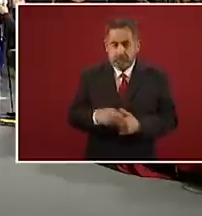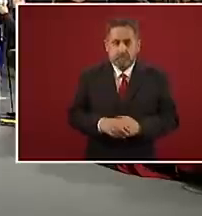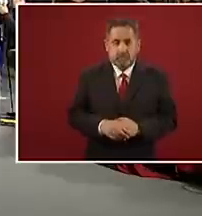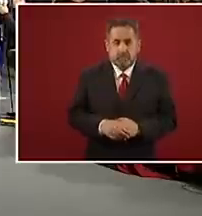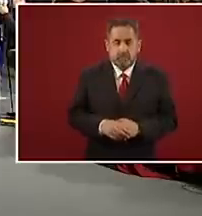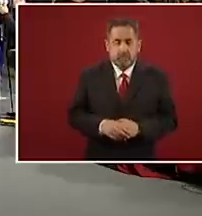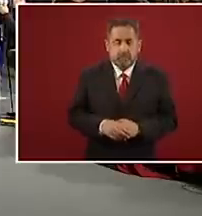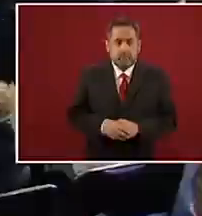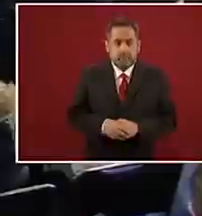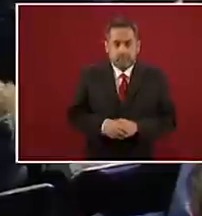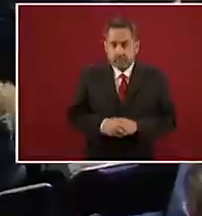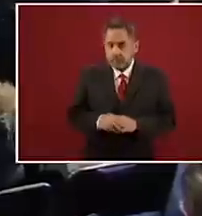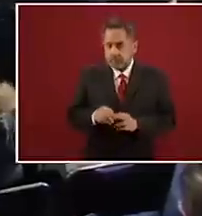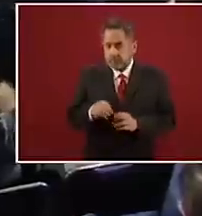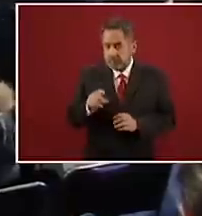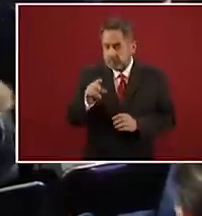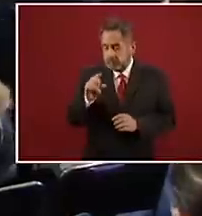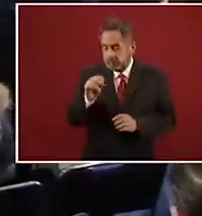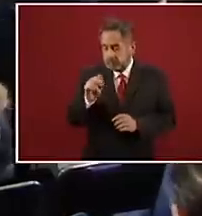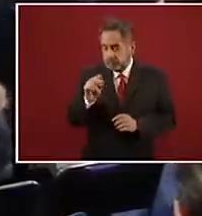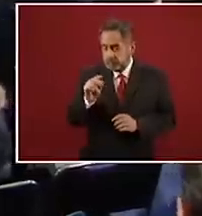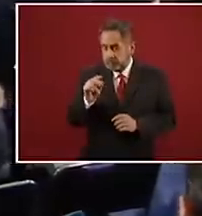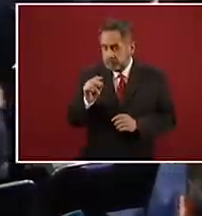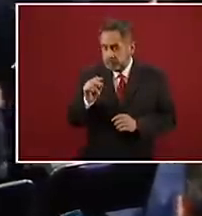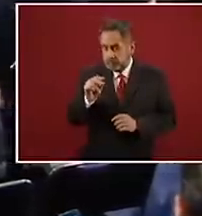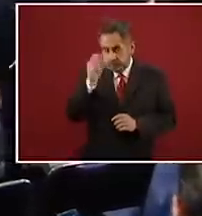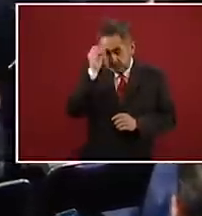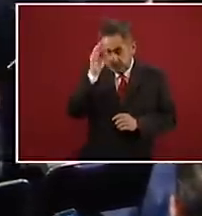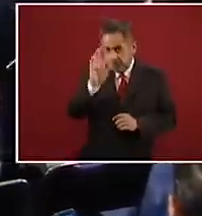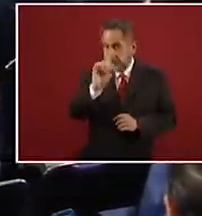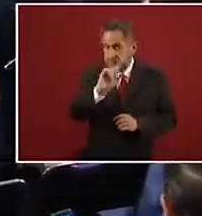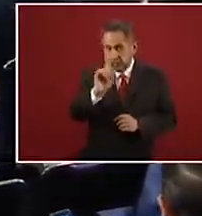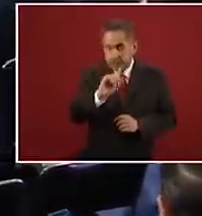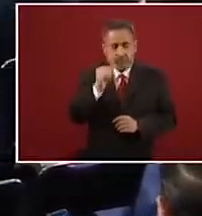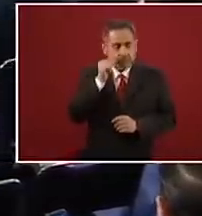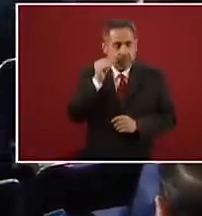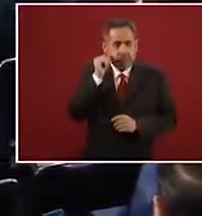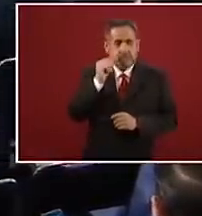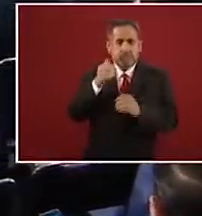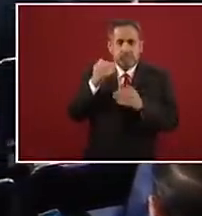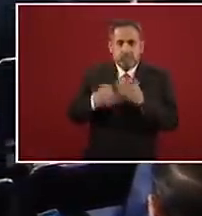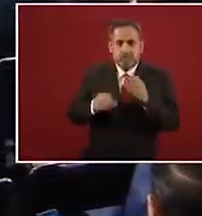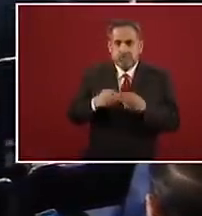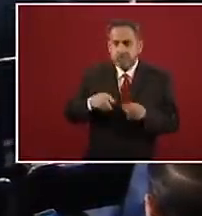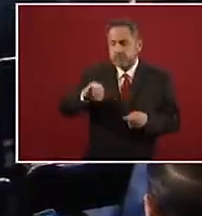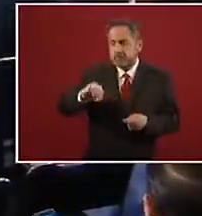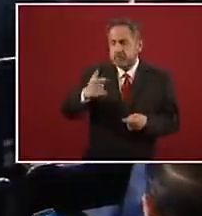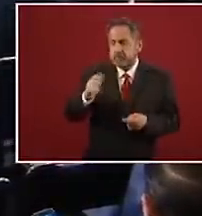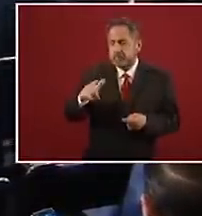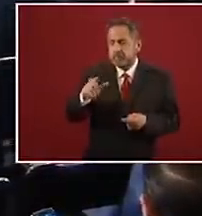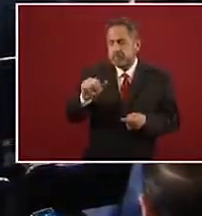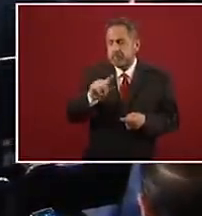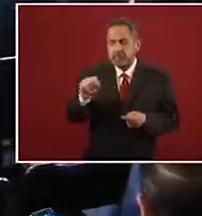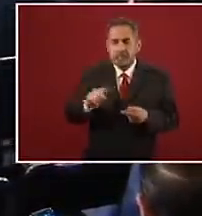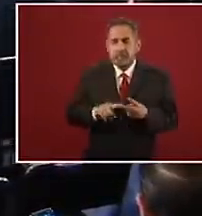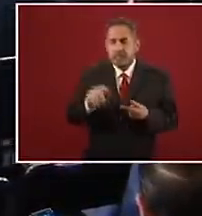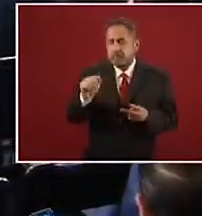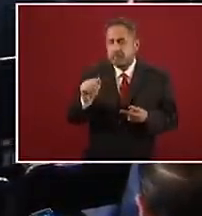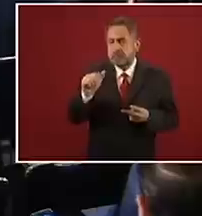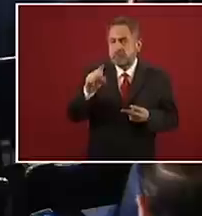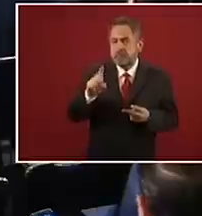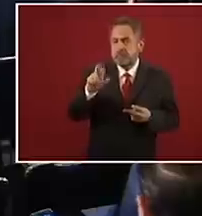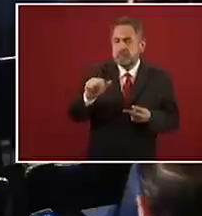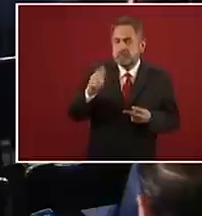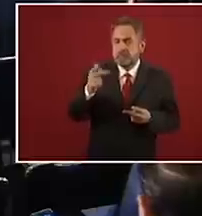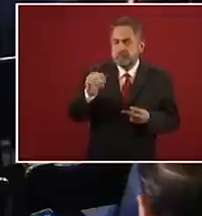no nos va a, no nos vamos a olvidar de que ayer quedó pendiente Miguel Reyes Razo y Sandra